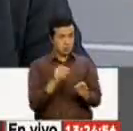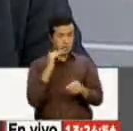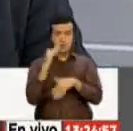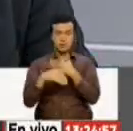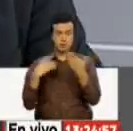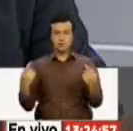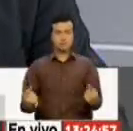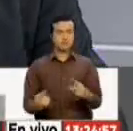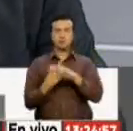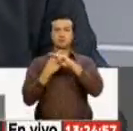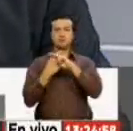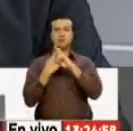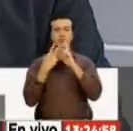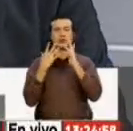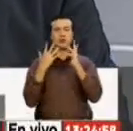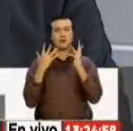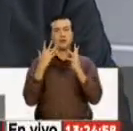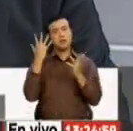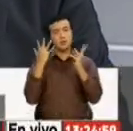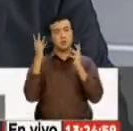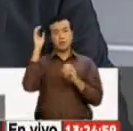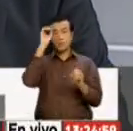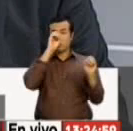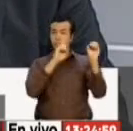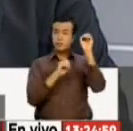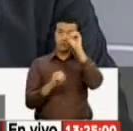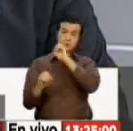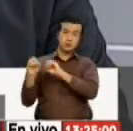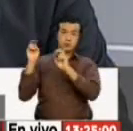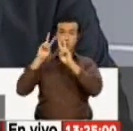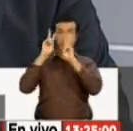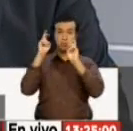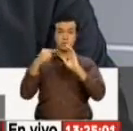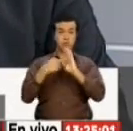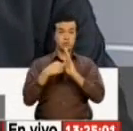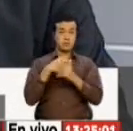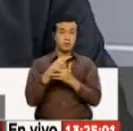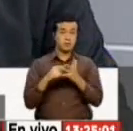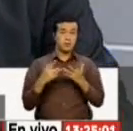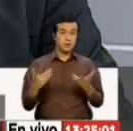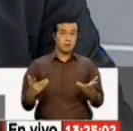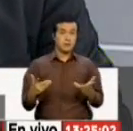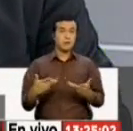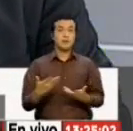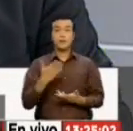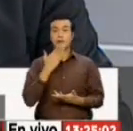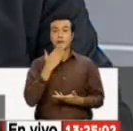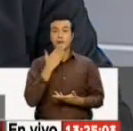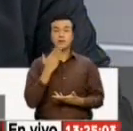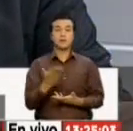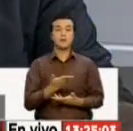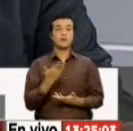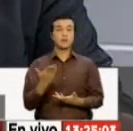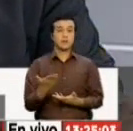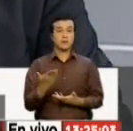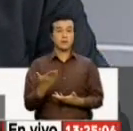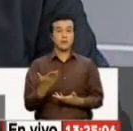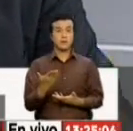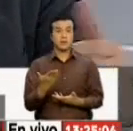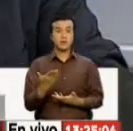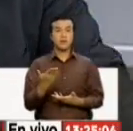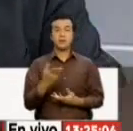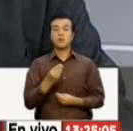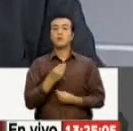ser un veto parcial realmente en el tema tributario, lo que nos causó